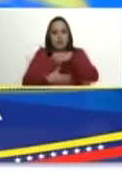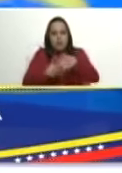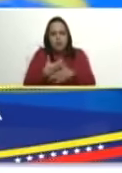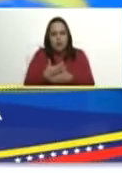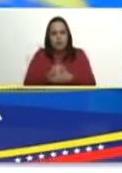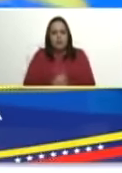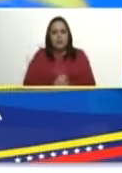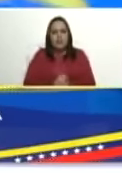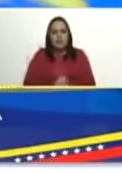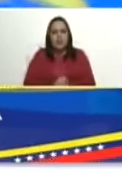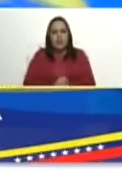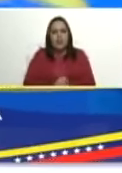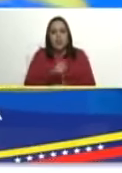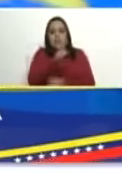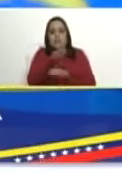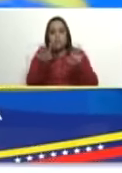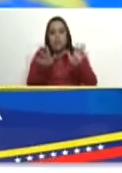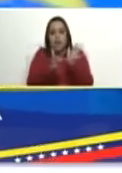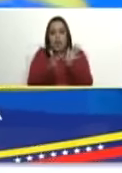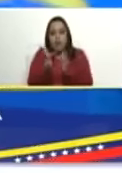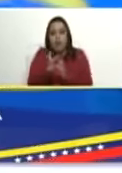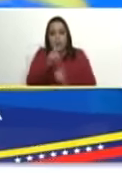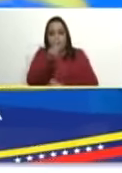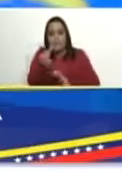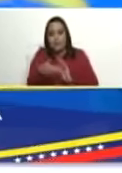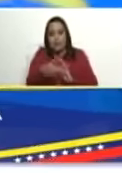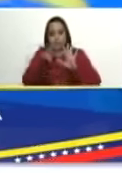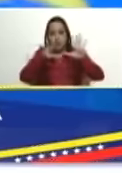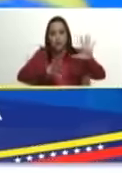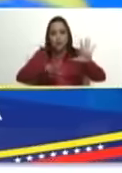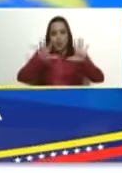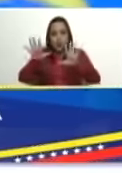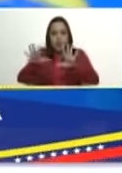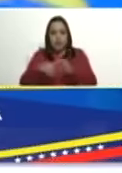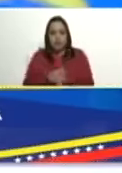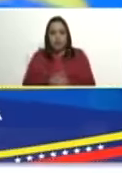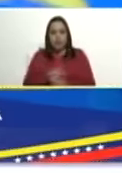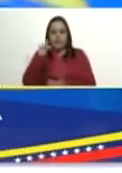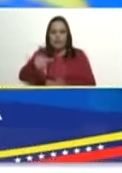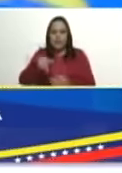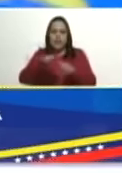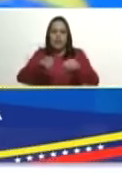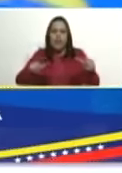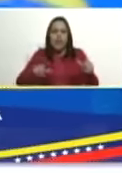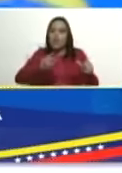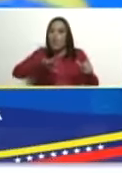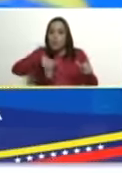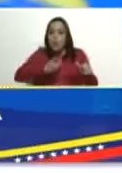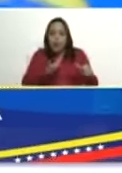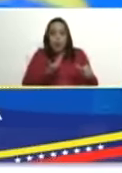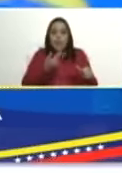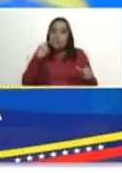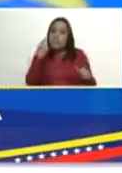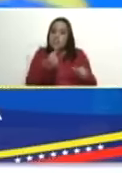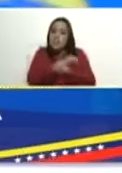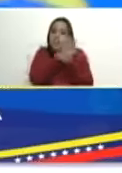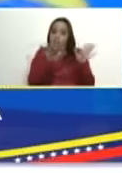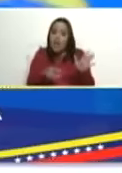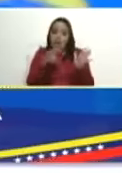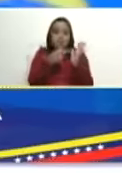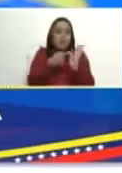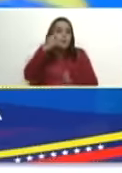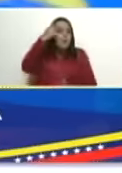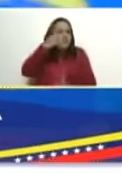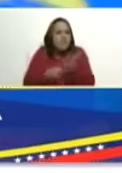ocurridos el 19 de abril de 1810. Un territorio que no puede, y lo dice, es una